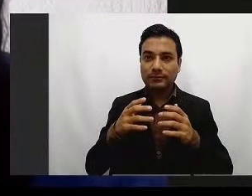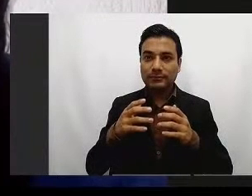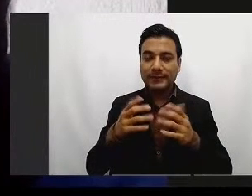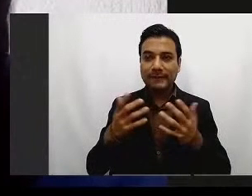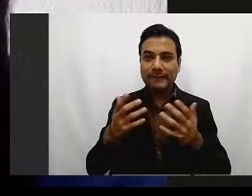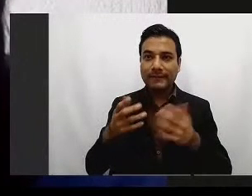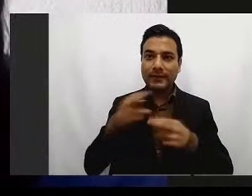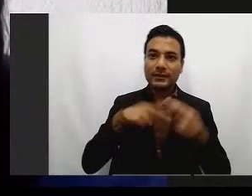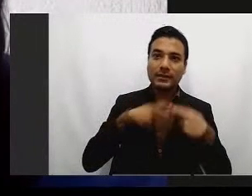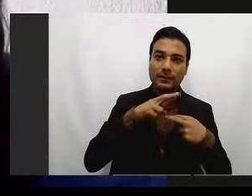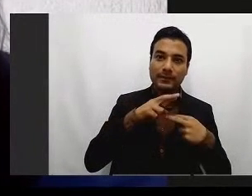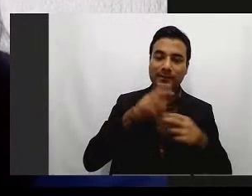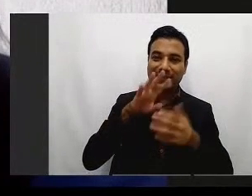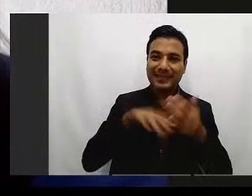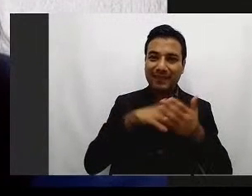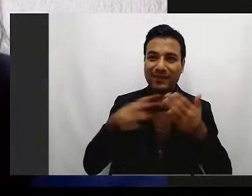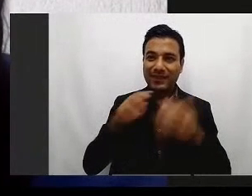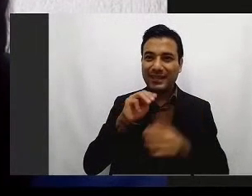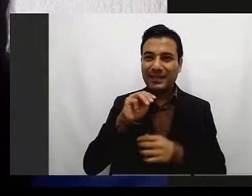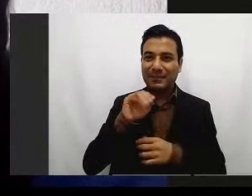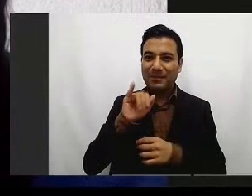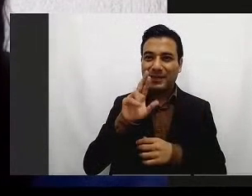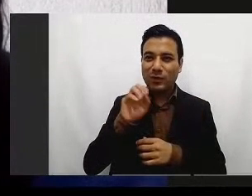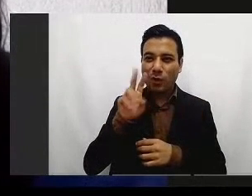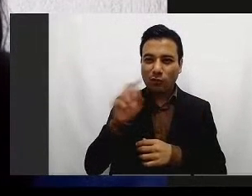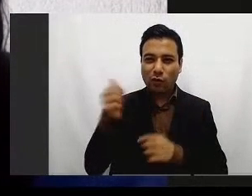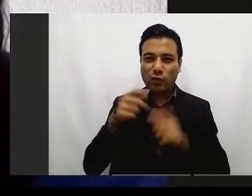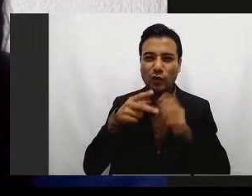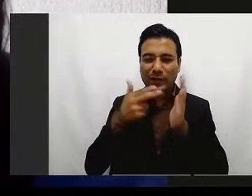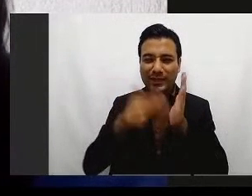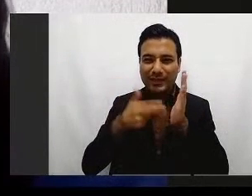O regresábamos a esas herramientas